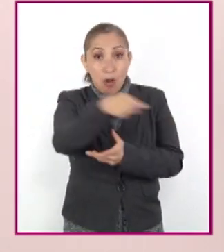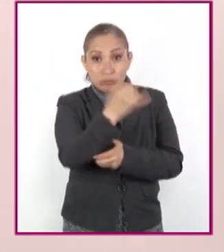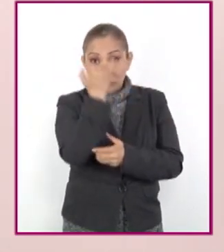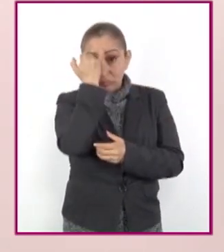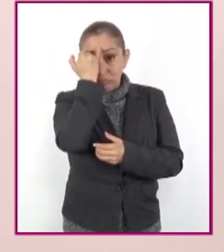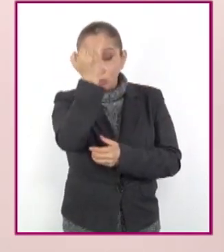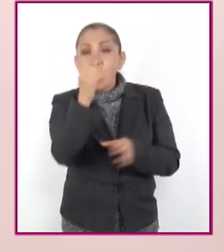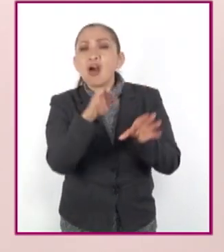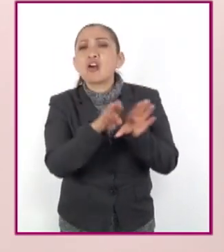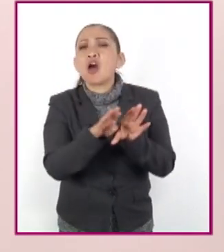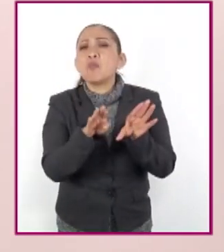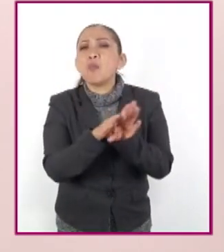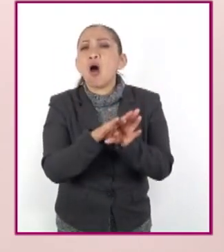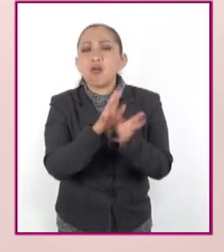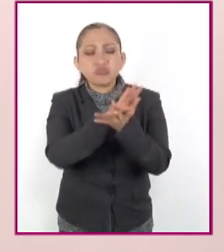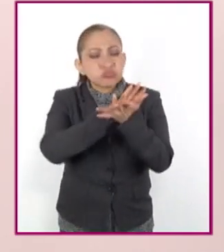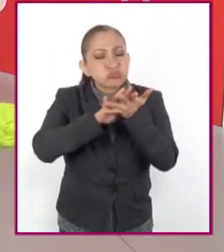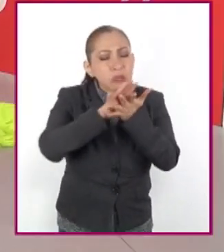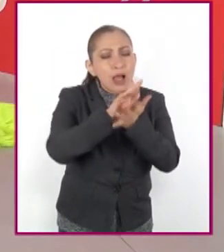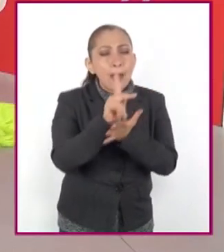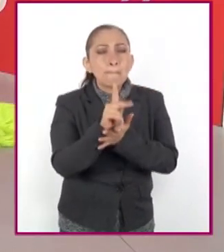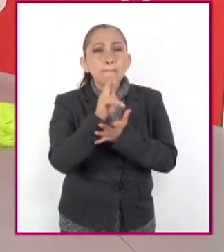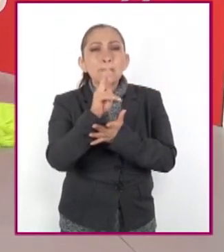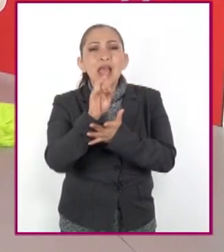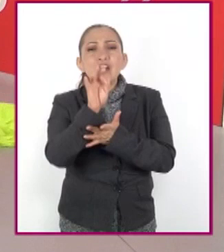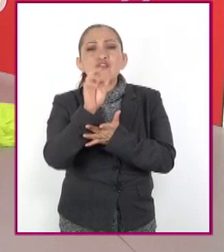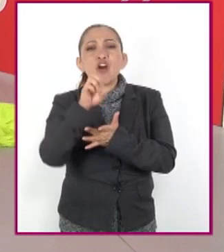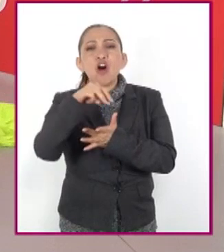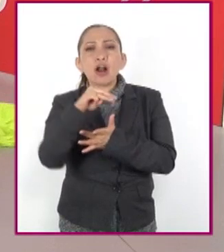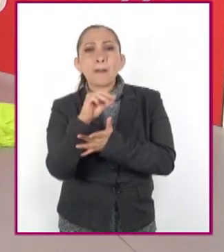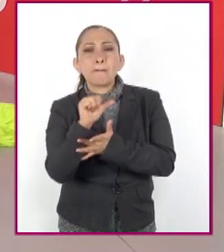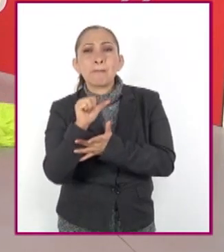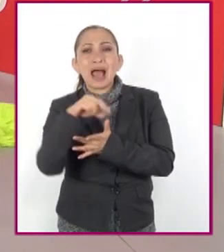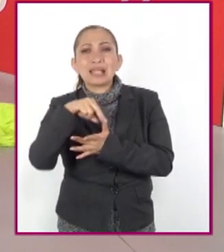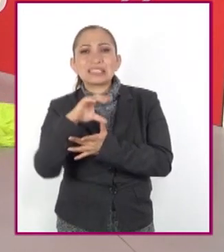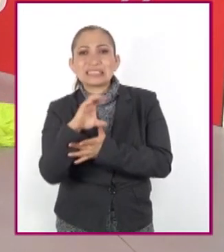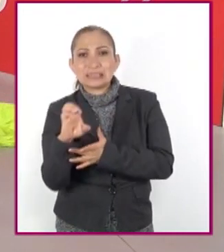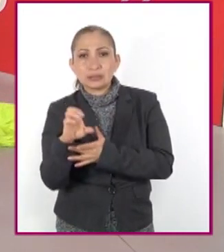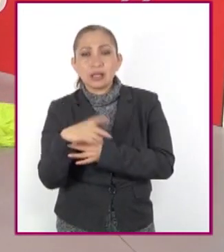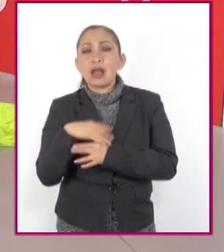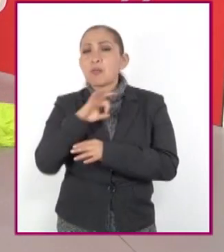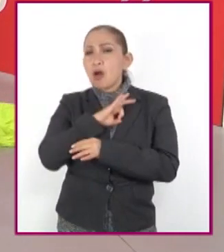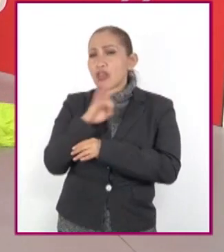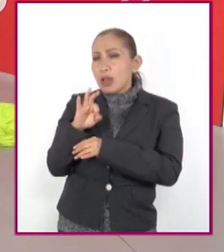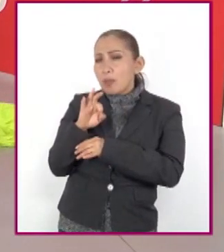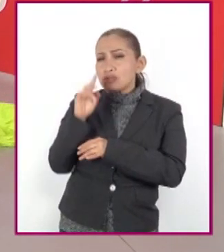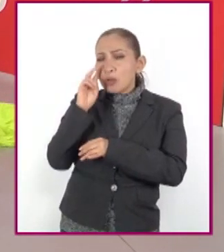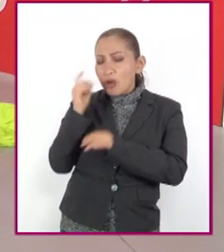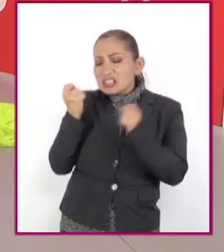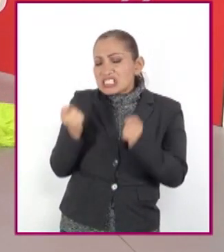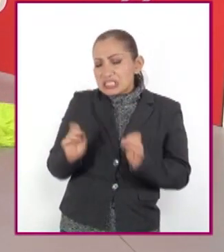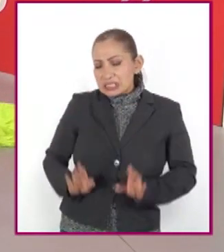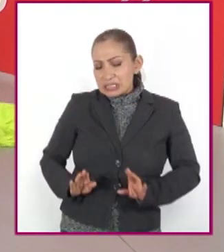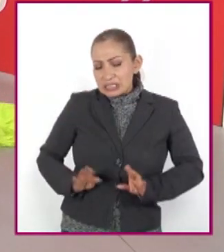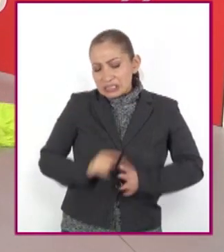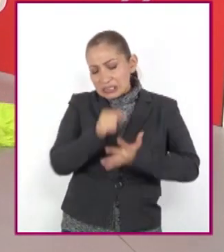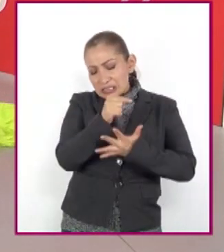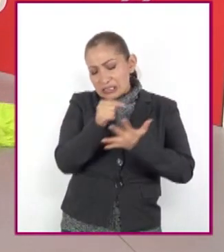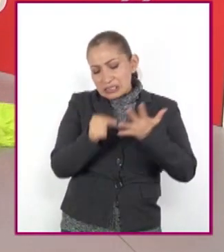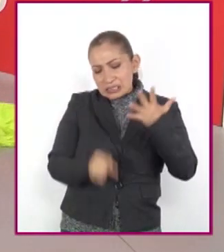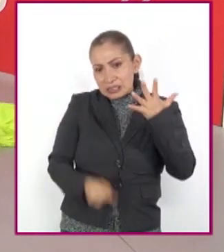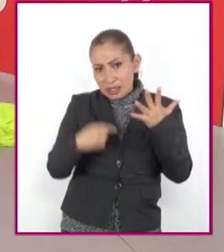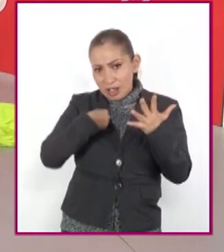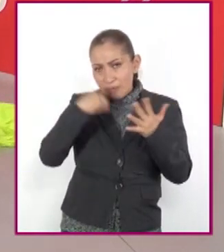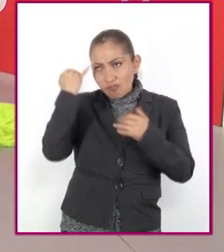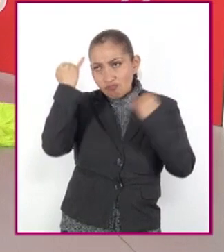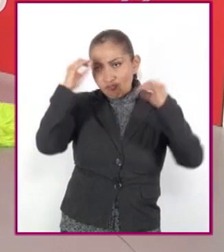creativa, ¿cómo será el performance? Podríamos empezar a definir las características que construyen a